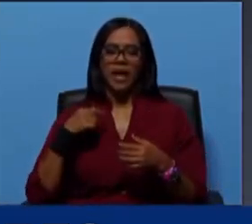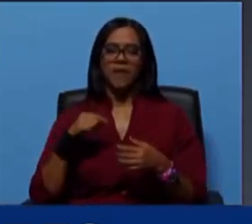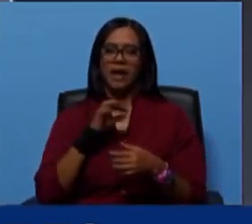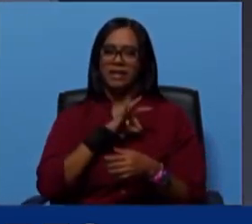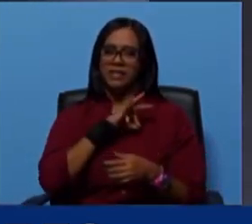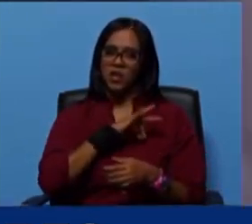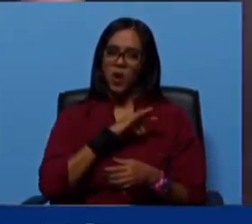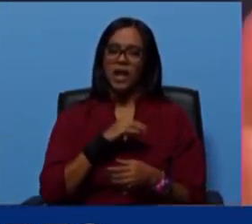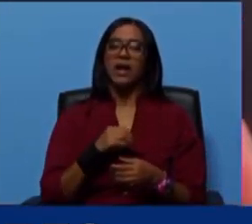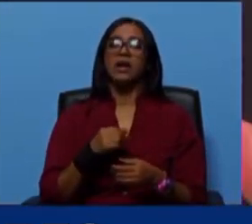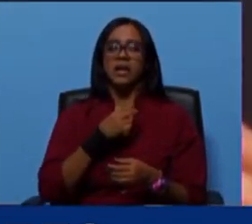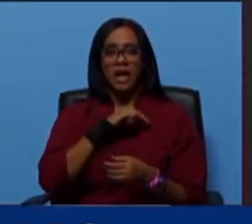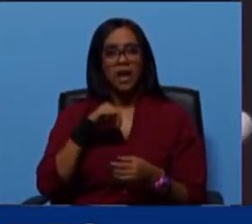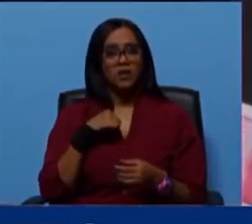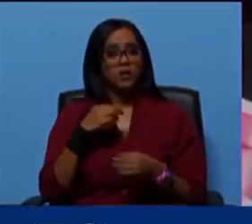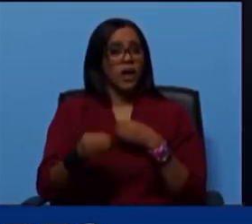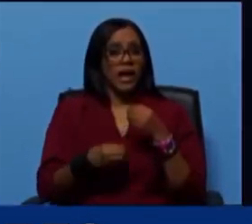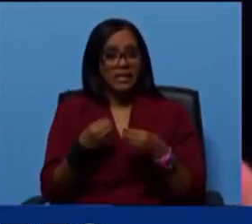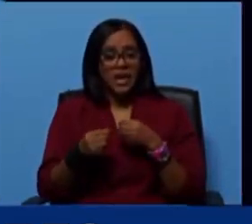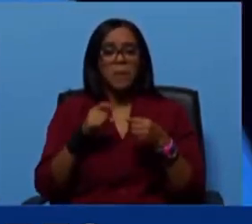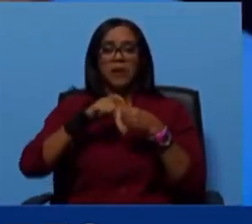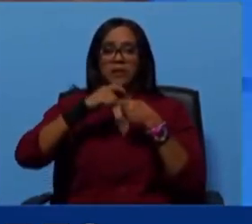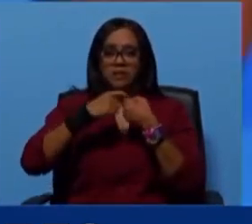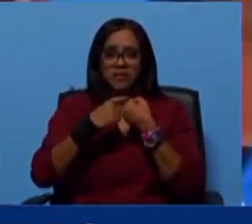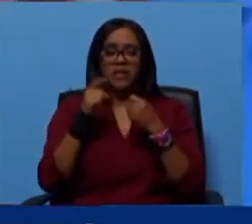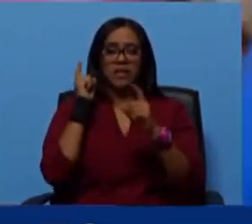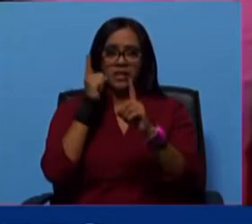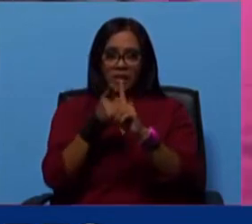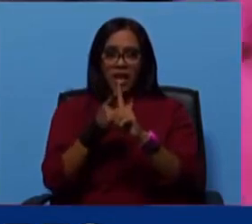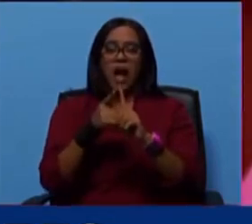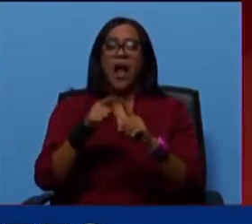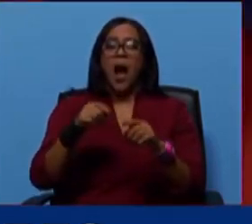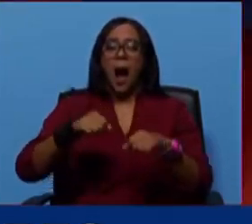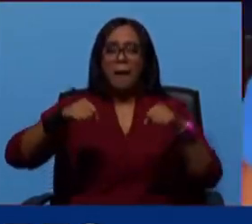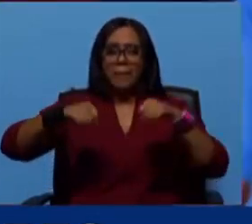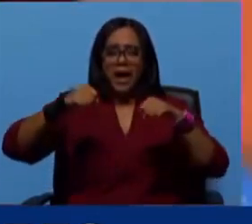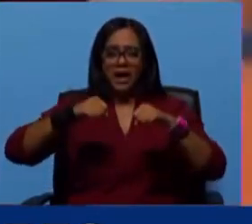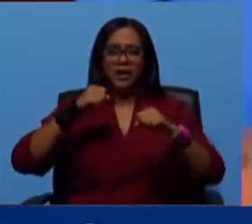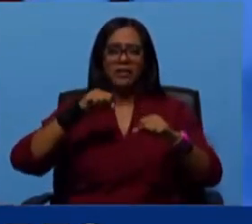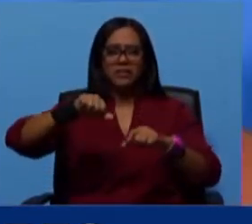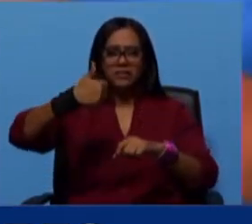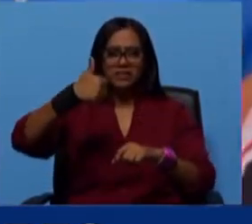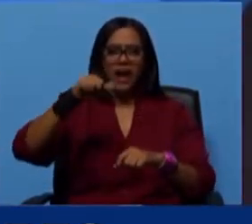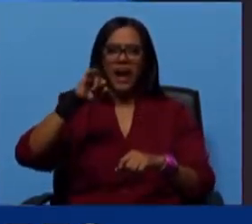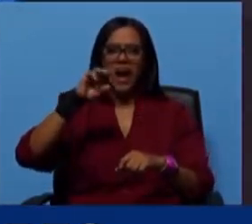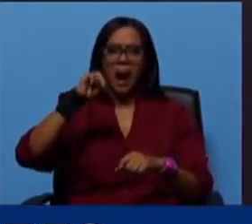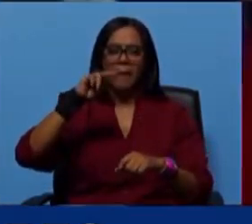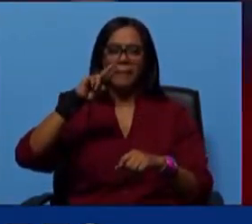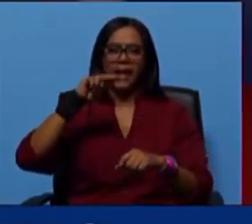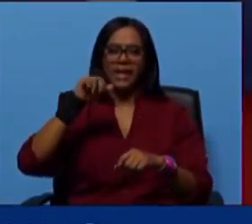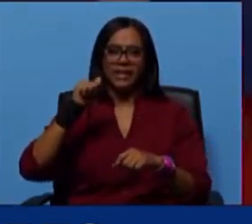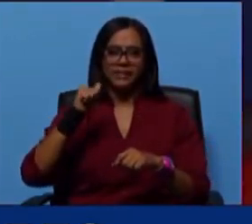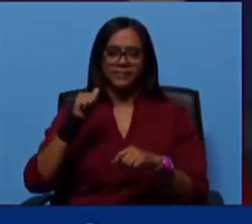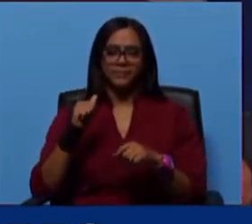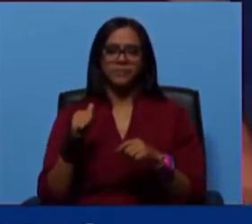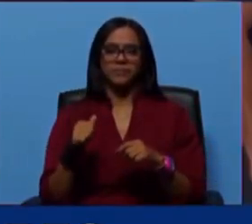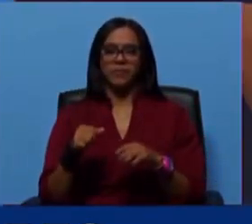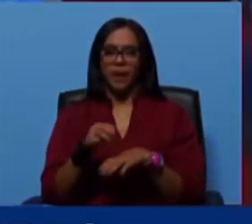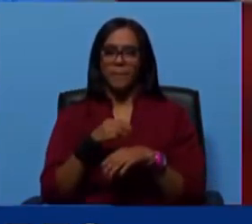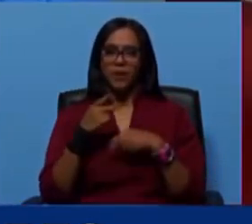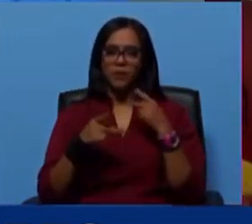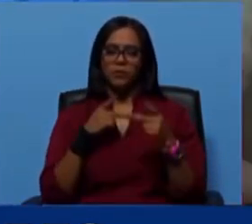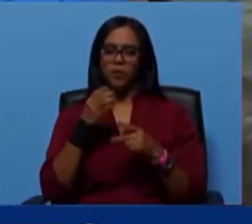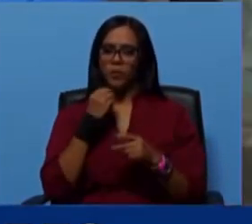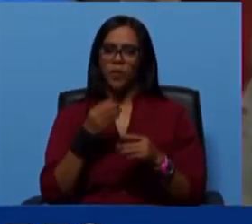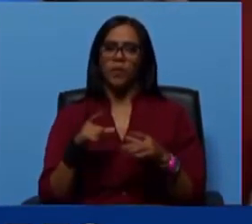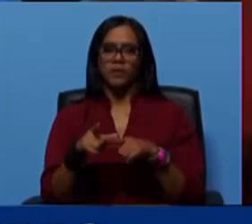que nosotros, ¿qué hicimos? Articular directamente con los mercados mayoristas y merca que tenemos acá en el marco de esta gran misión, productos de muy buena calidad